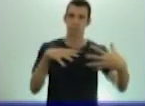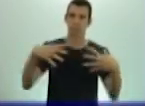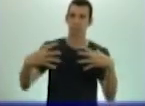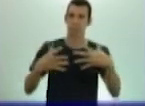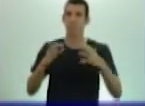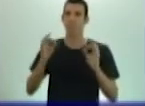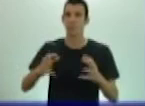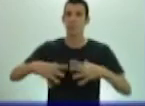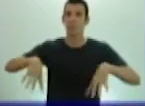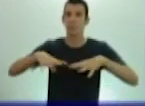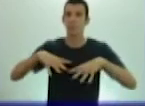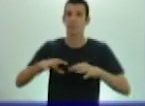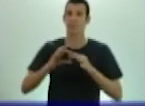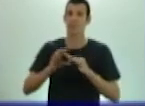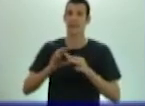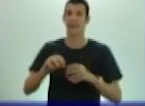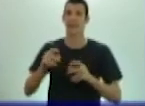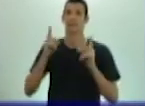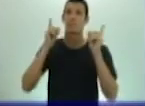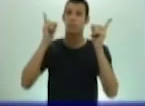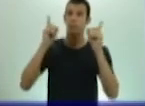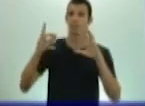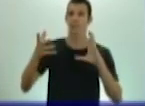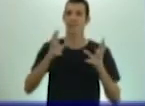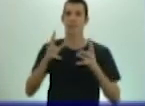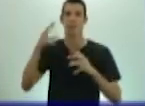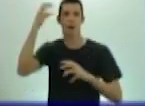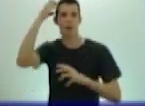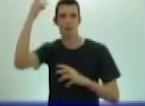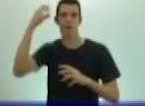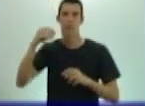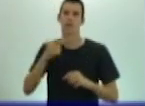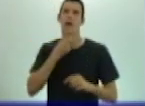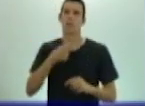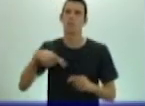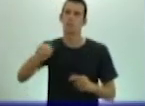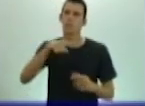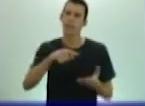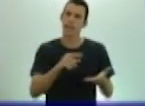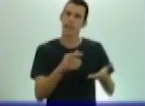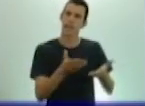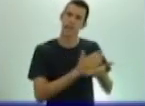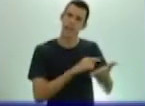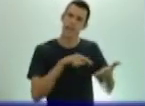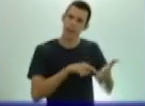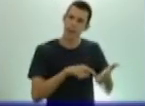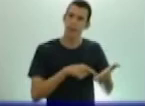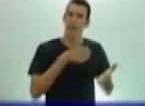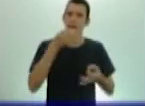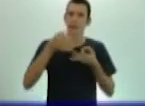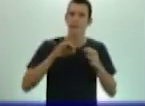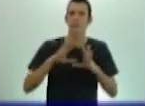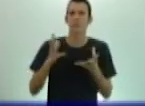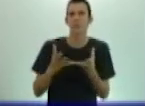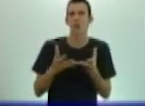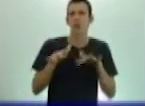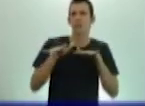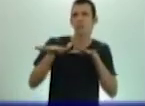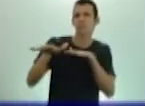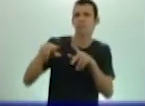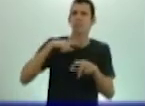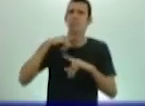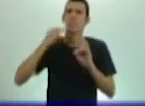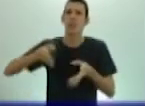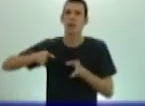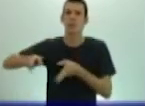importante que lo reflejen, que lo anoten, todo el resultado de aquella masacre, cuántos heridos, cuántos muertos. Y